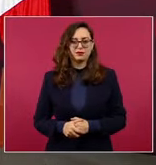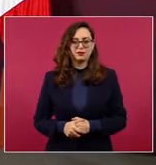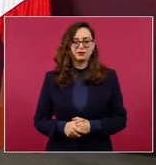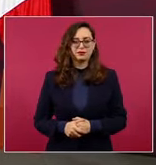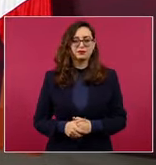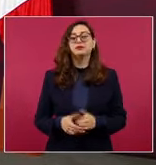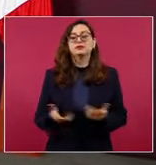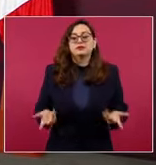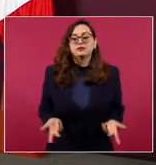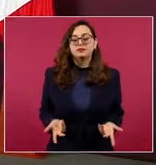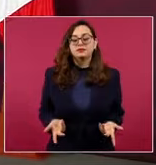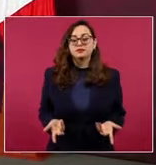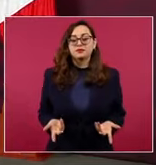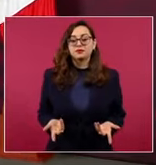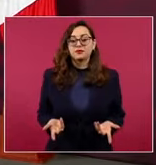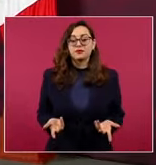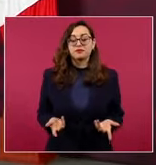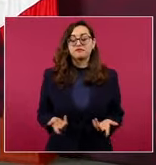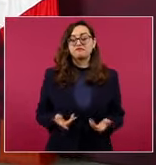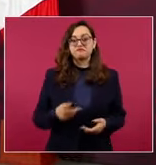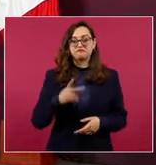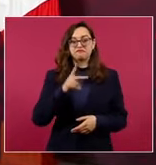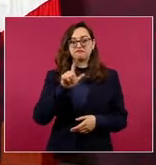Y todos los que dicen plagio